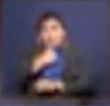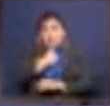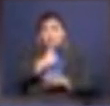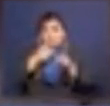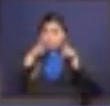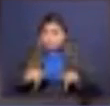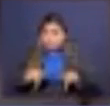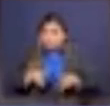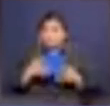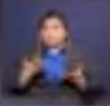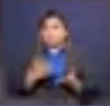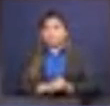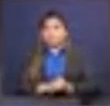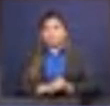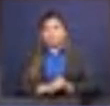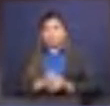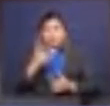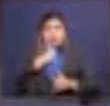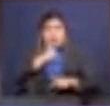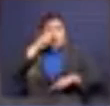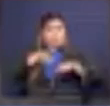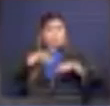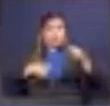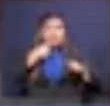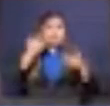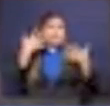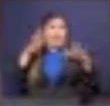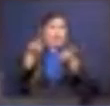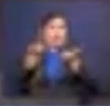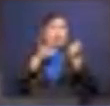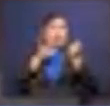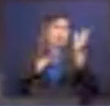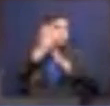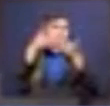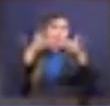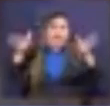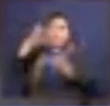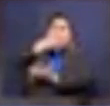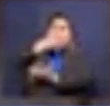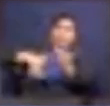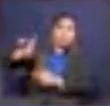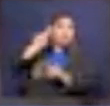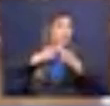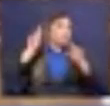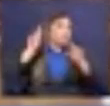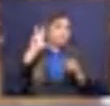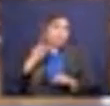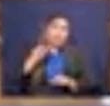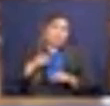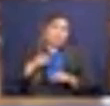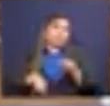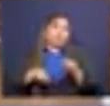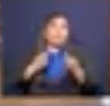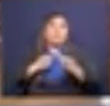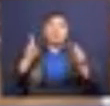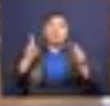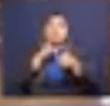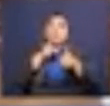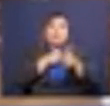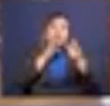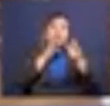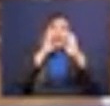Repito, no podemos hablar de un plan de reactivación económica sin atender el proceso